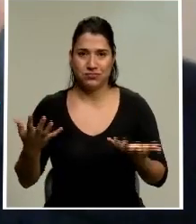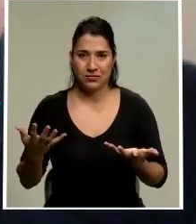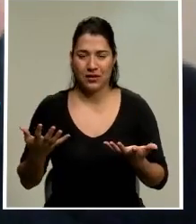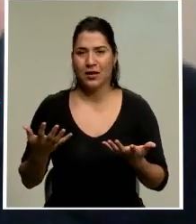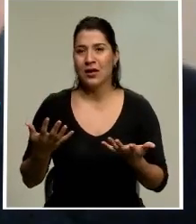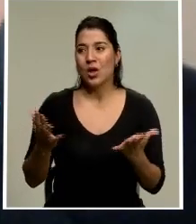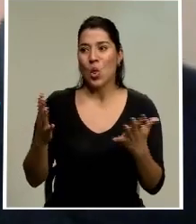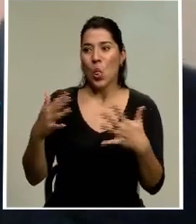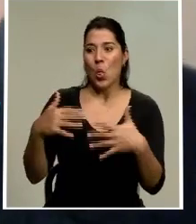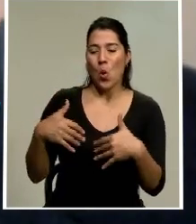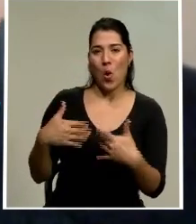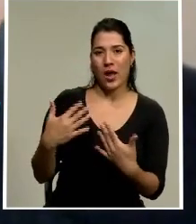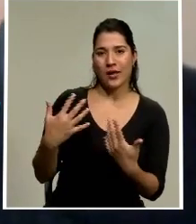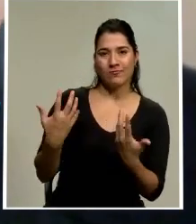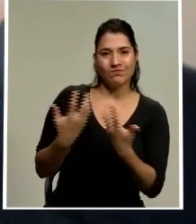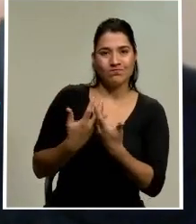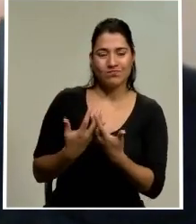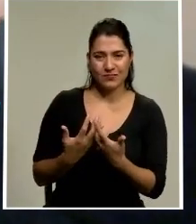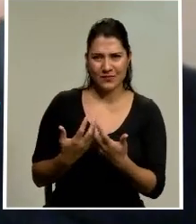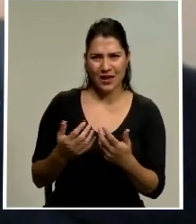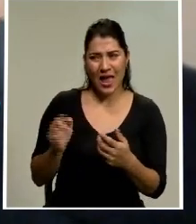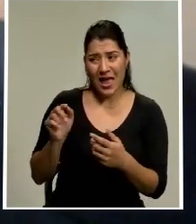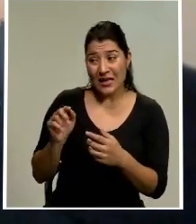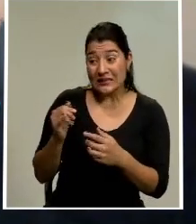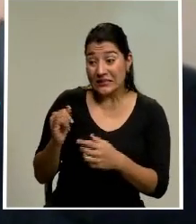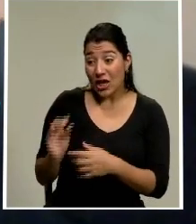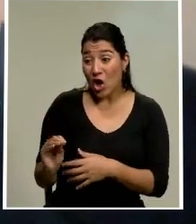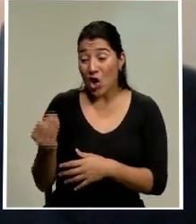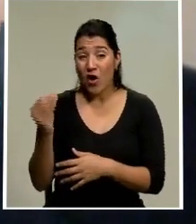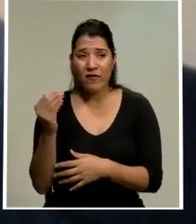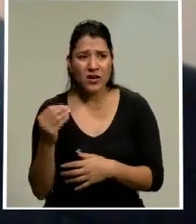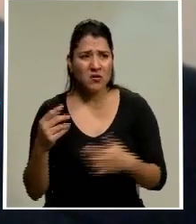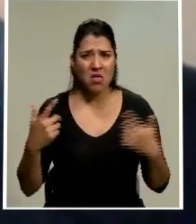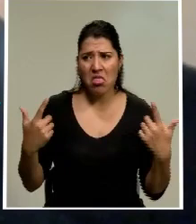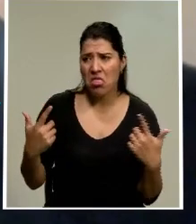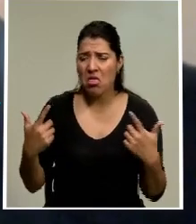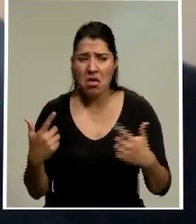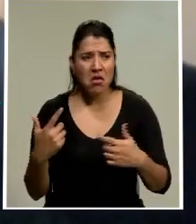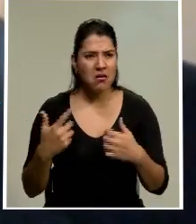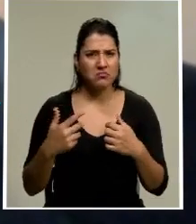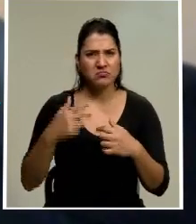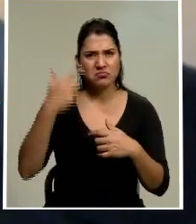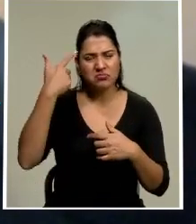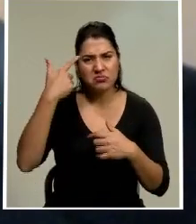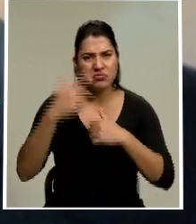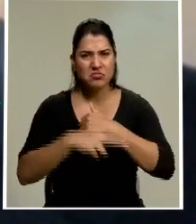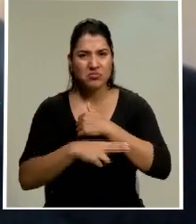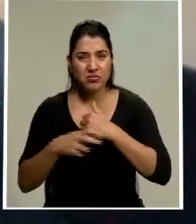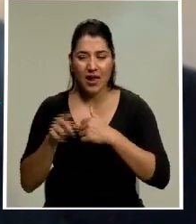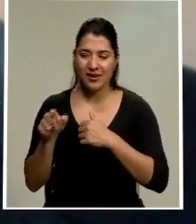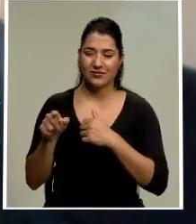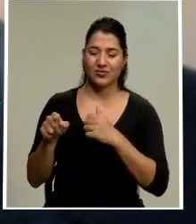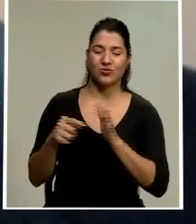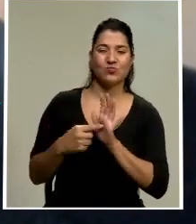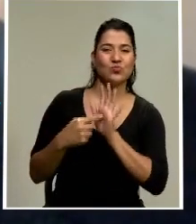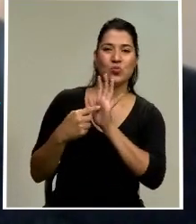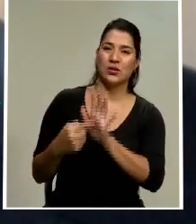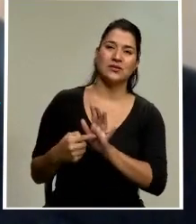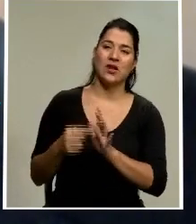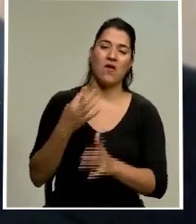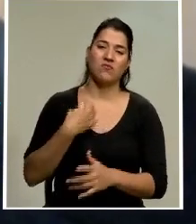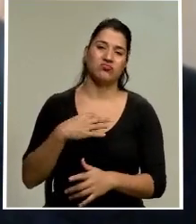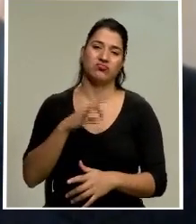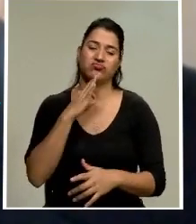también un fracaso escolar y pone, yo creo que en cuestionamiento también el